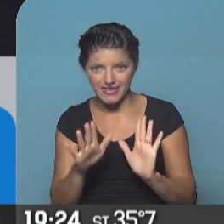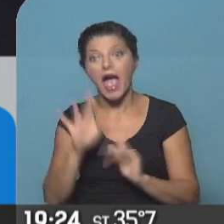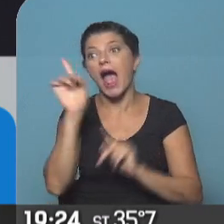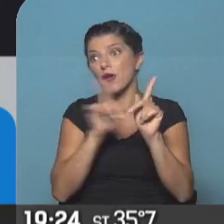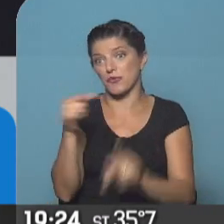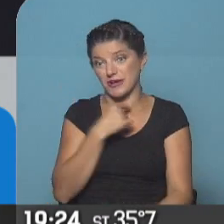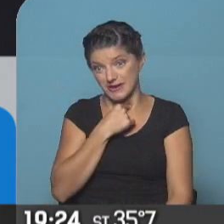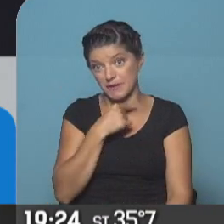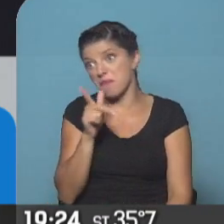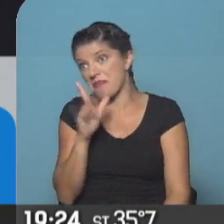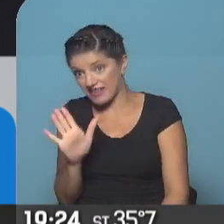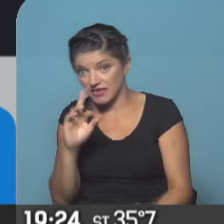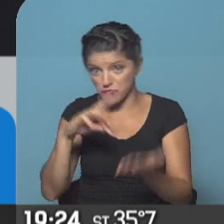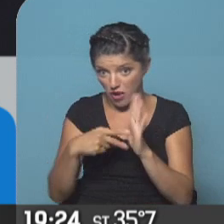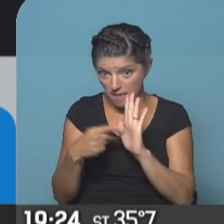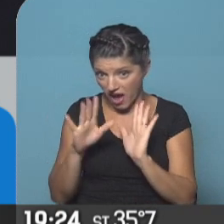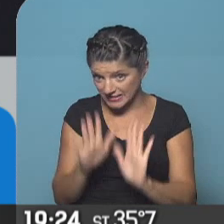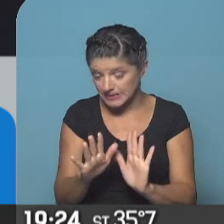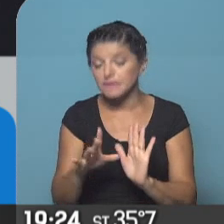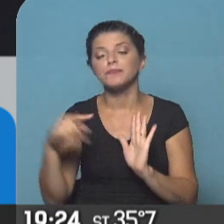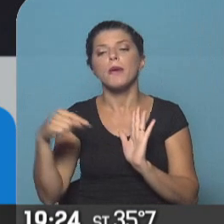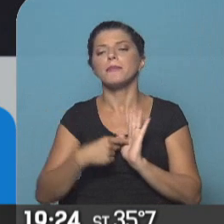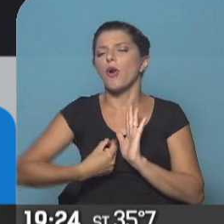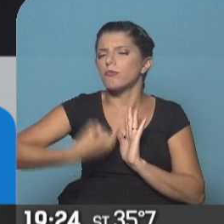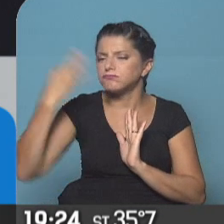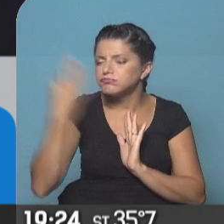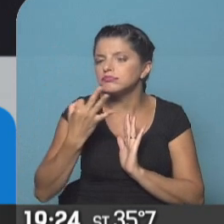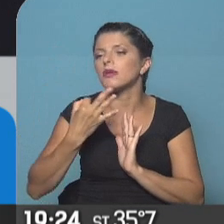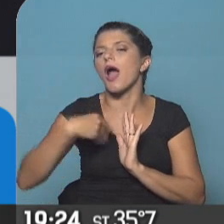algunos. Somos una tierra donde